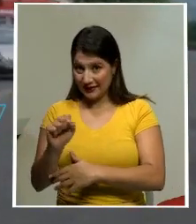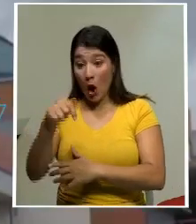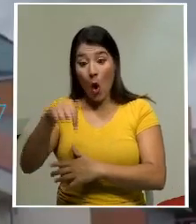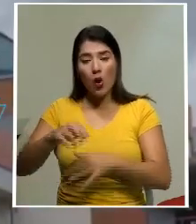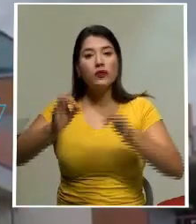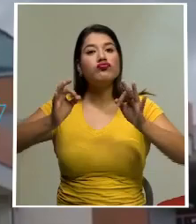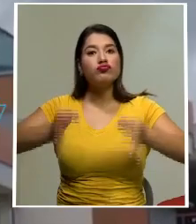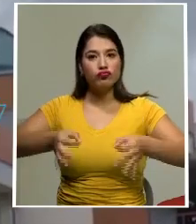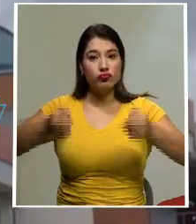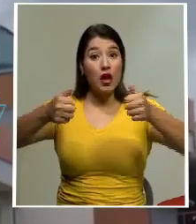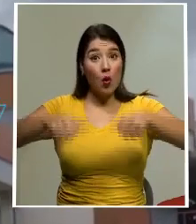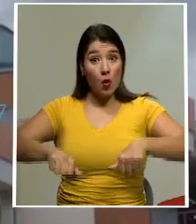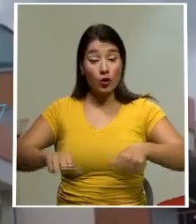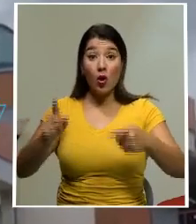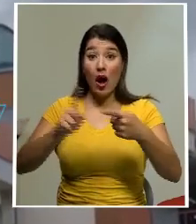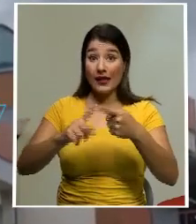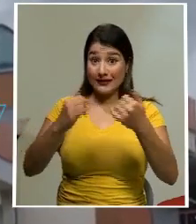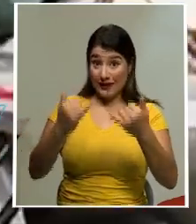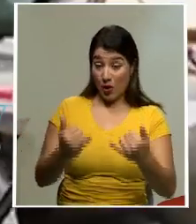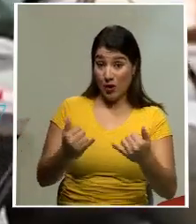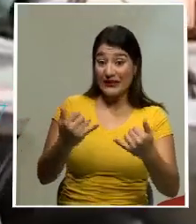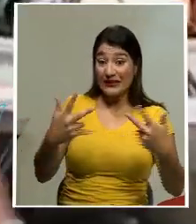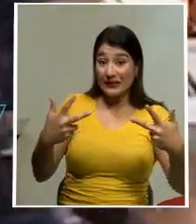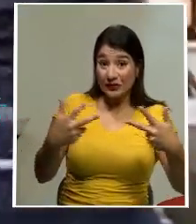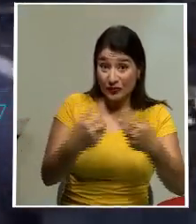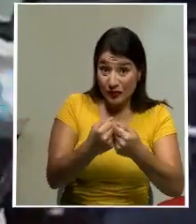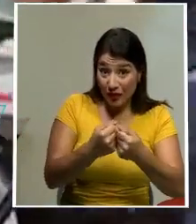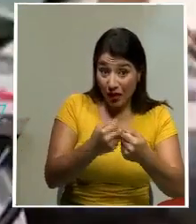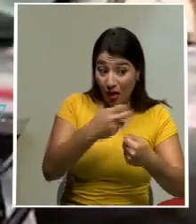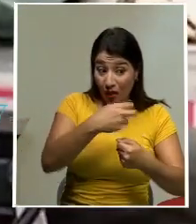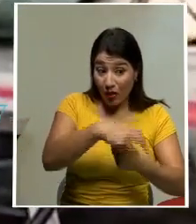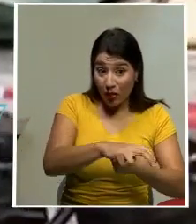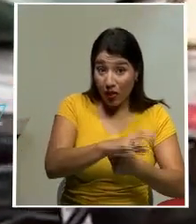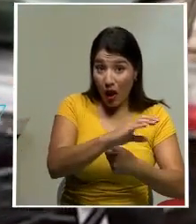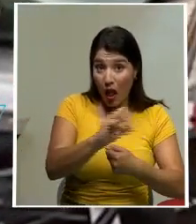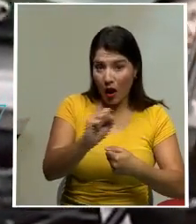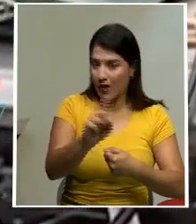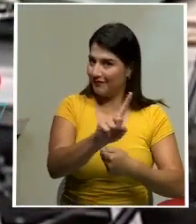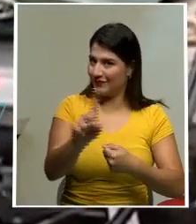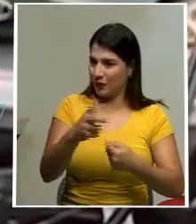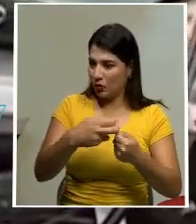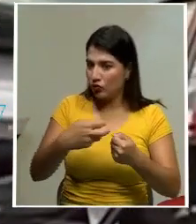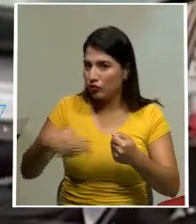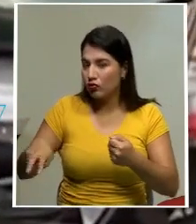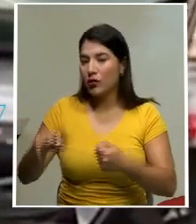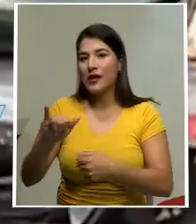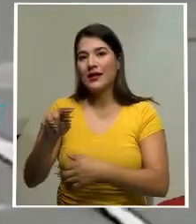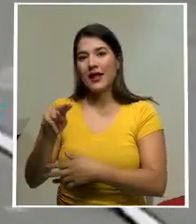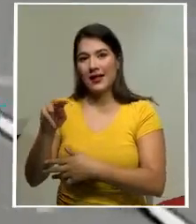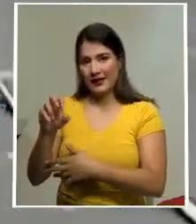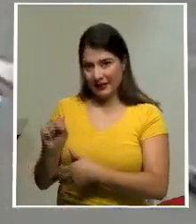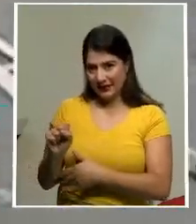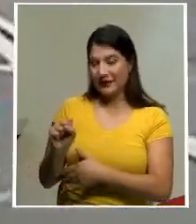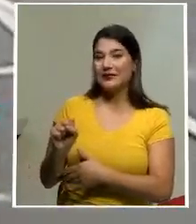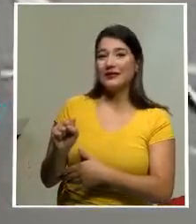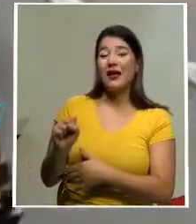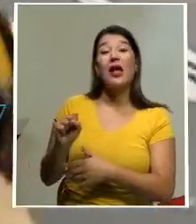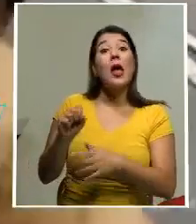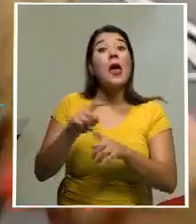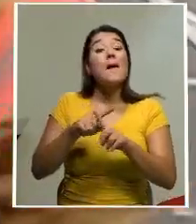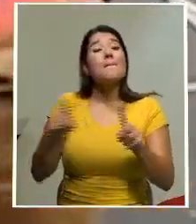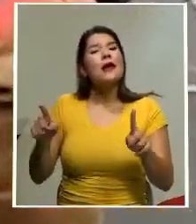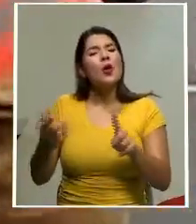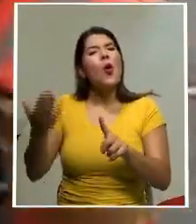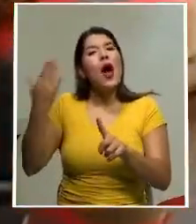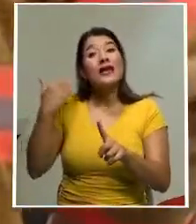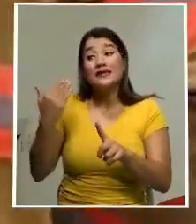miércoles. Hasta ahora los pacientes serán trasladados a los centros hospitalarios de la Caja cuando el monto de cobertura del SOA se agotaba o era